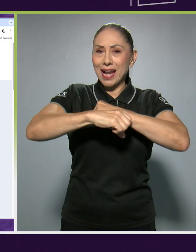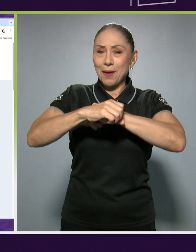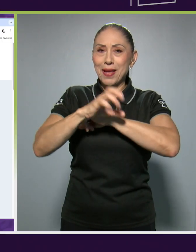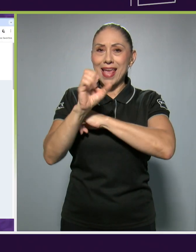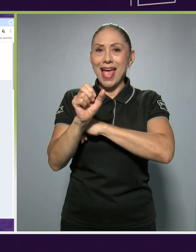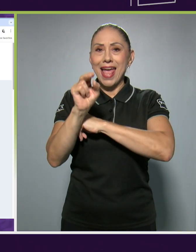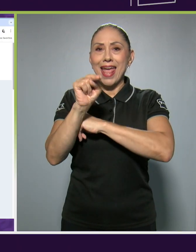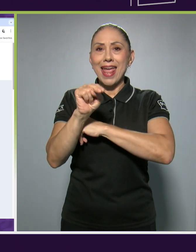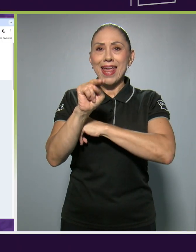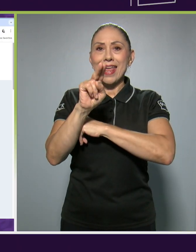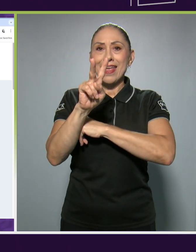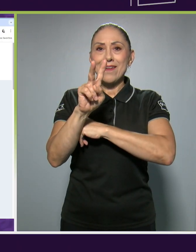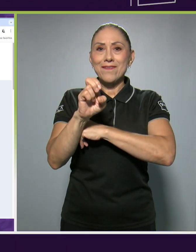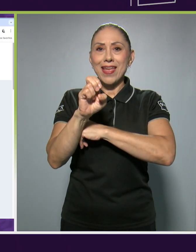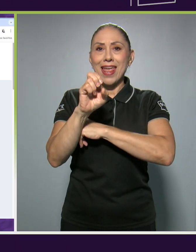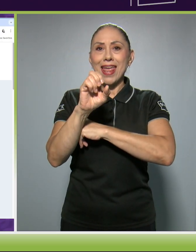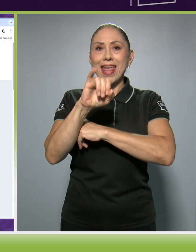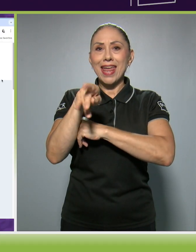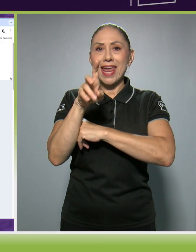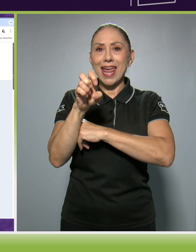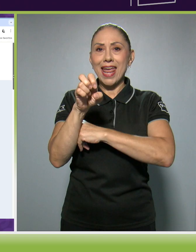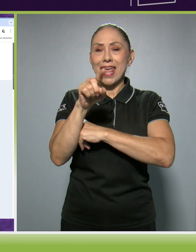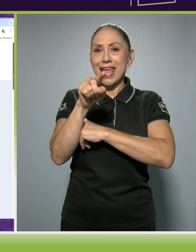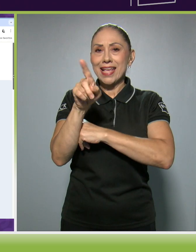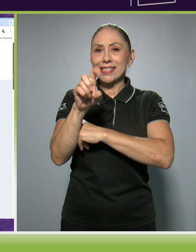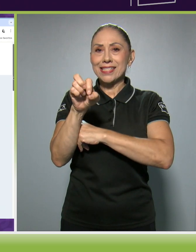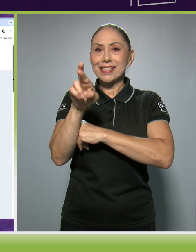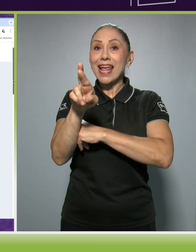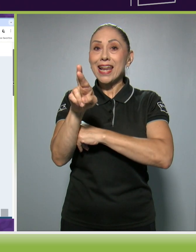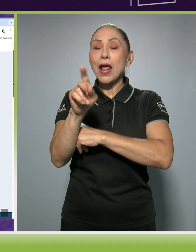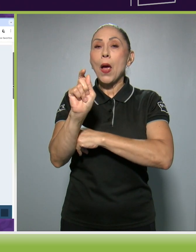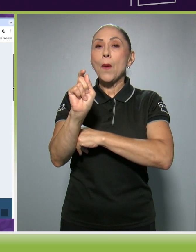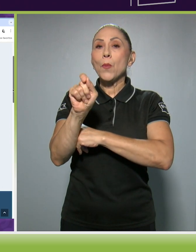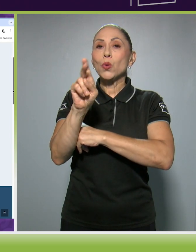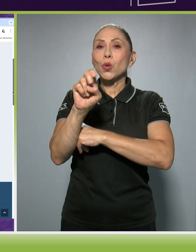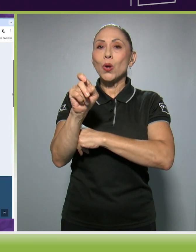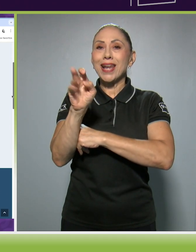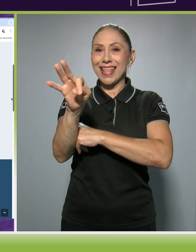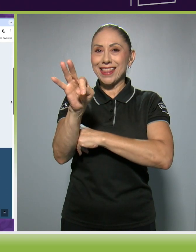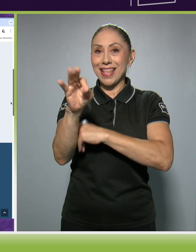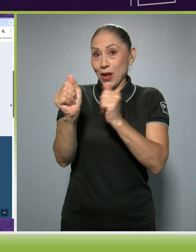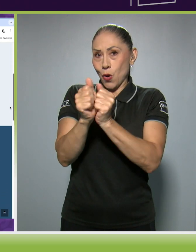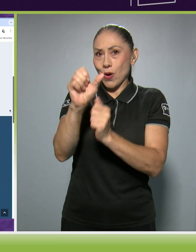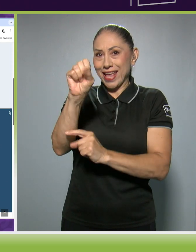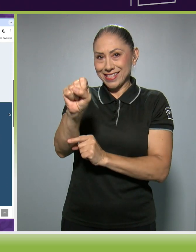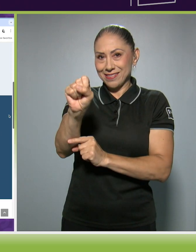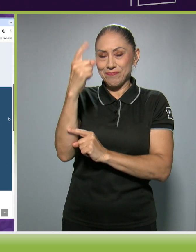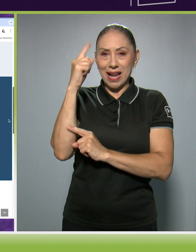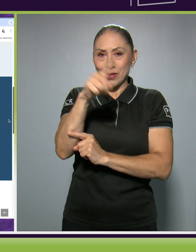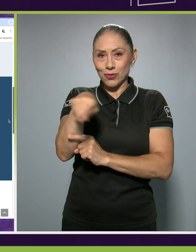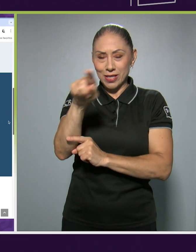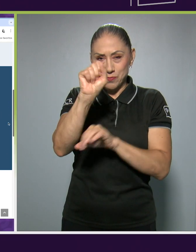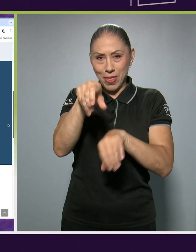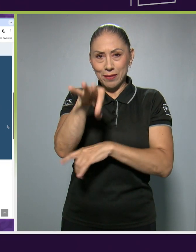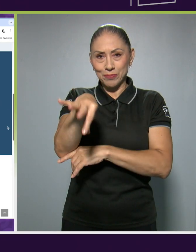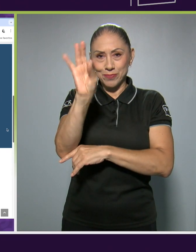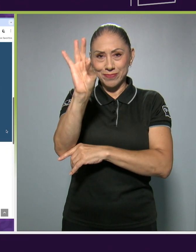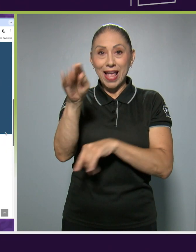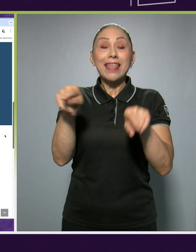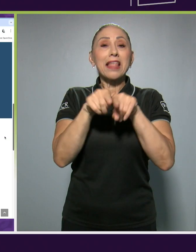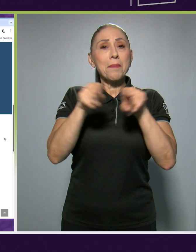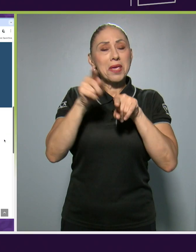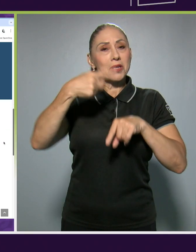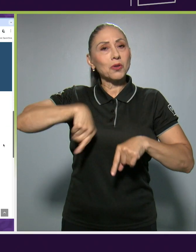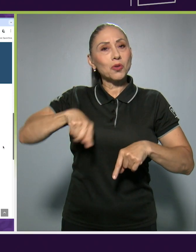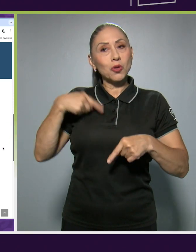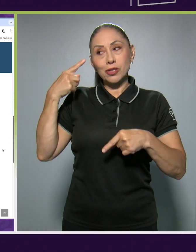Envejecer.net con S, para que no se vayan a confundir a la hora de encontrar el sitio web. Y bueno, en pantalla les ponemos también la dirección